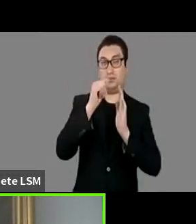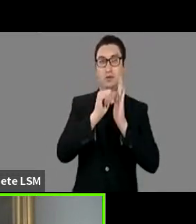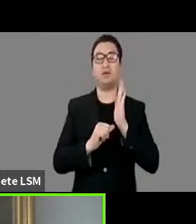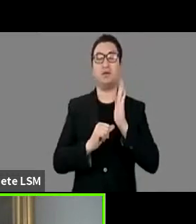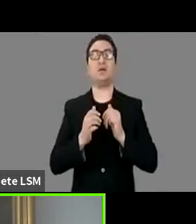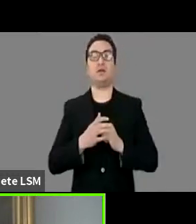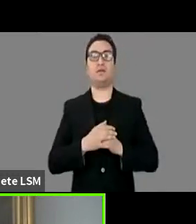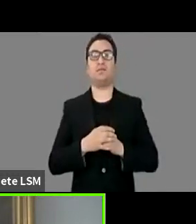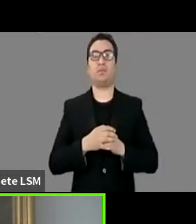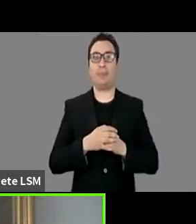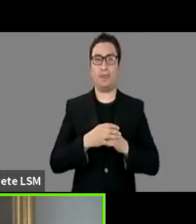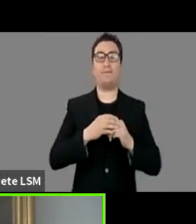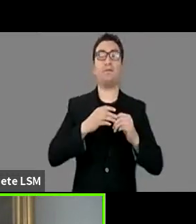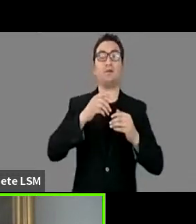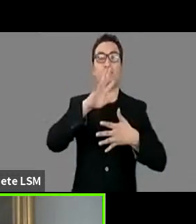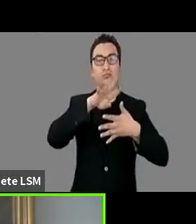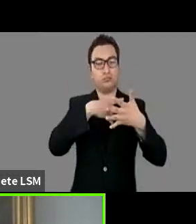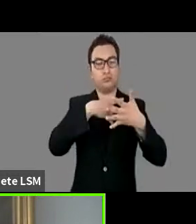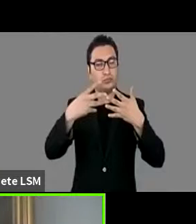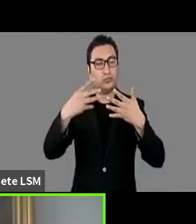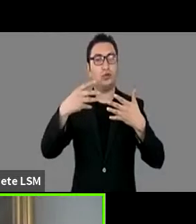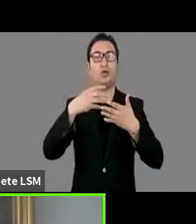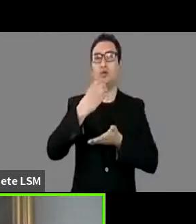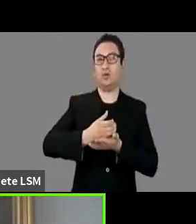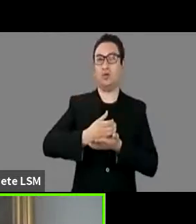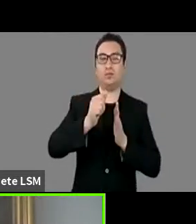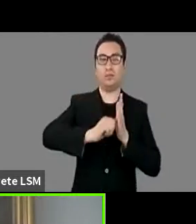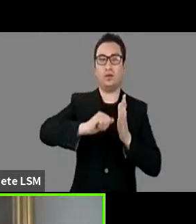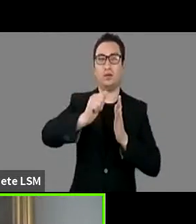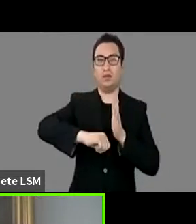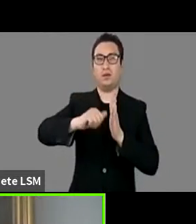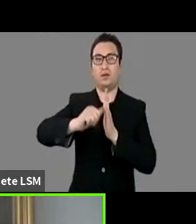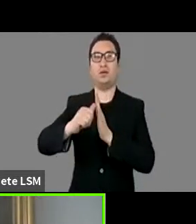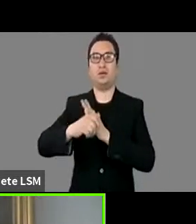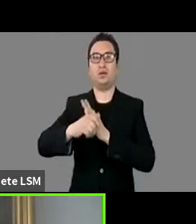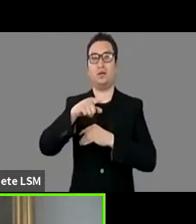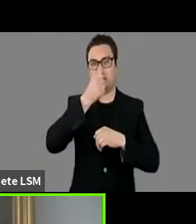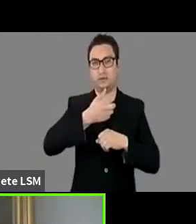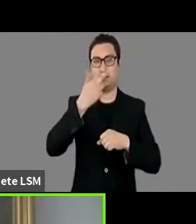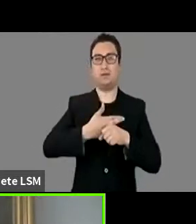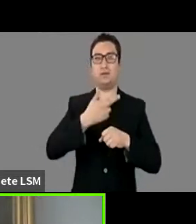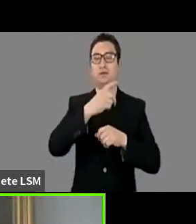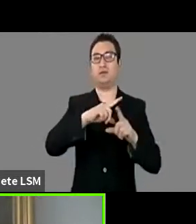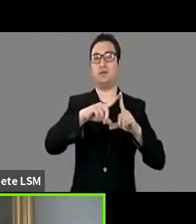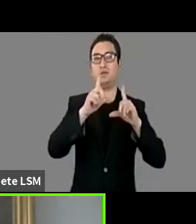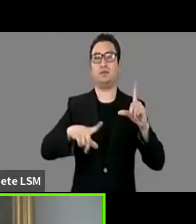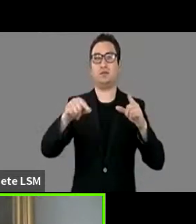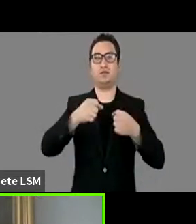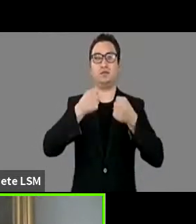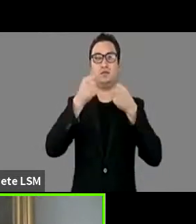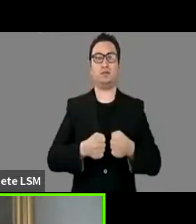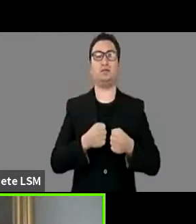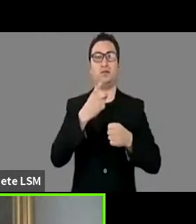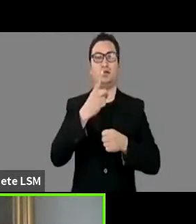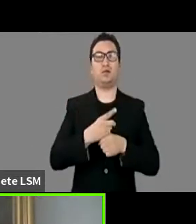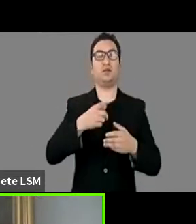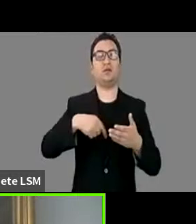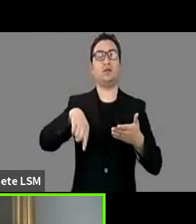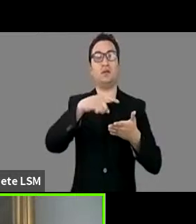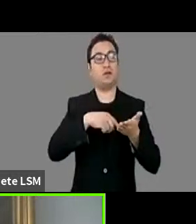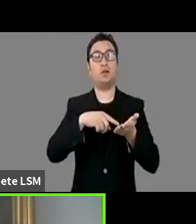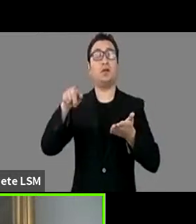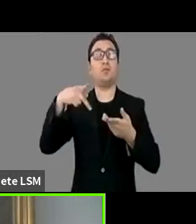los cuadernos mensuales que saca el Secretariado Nacional de Seguridad, no solo nos han puesto en libertad a